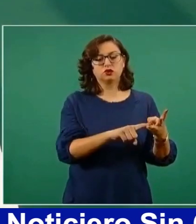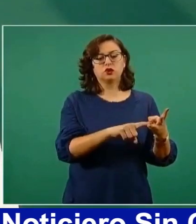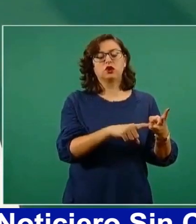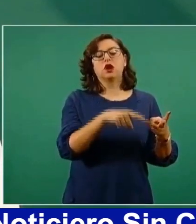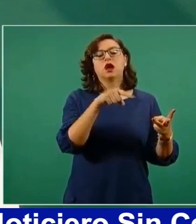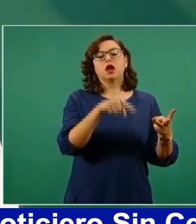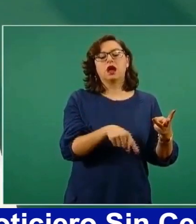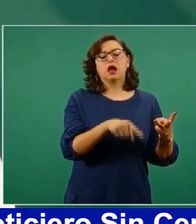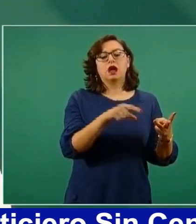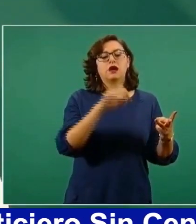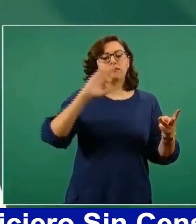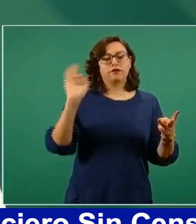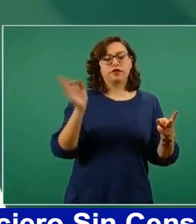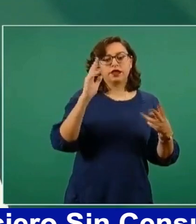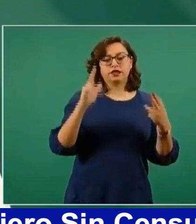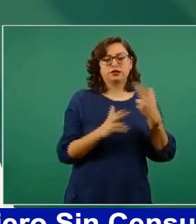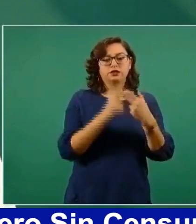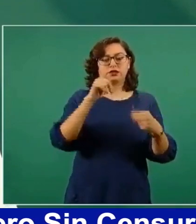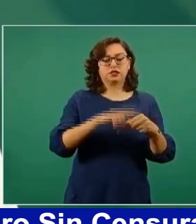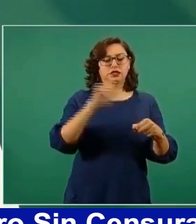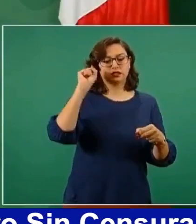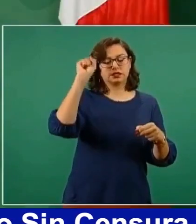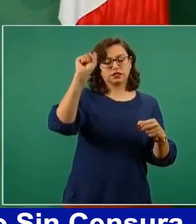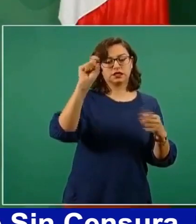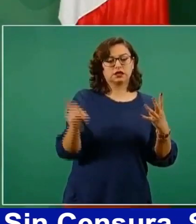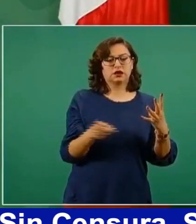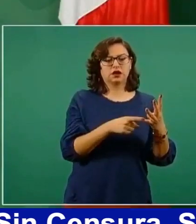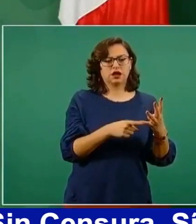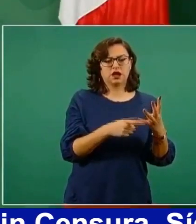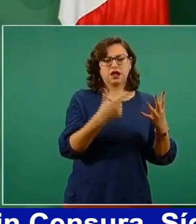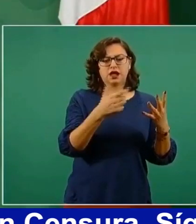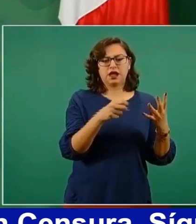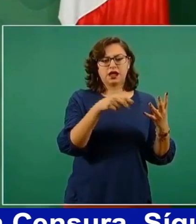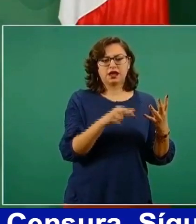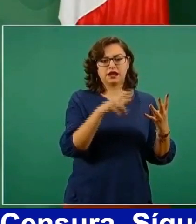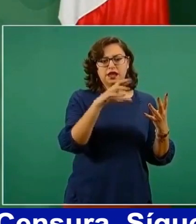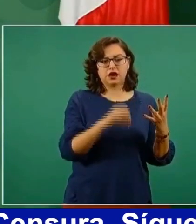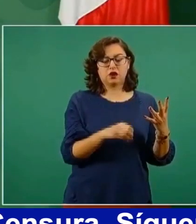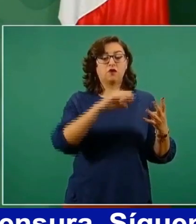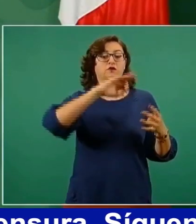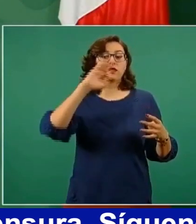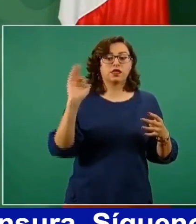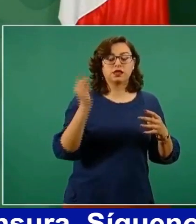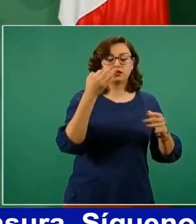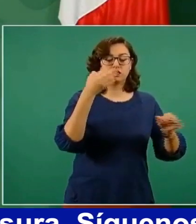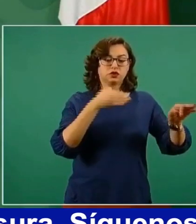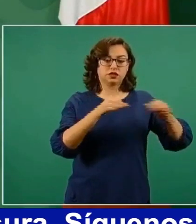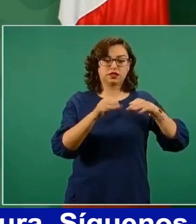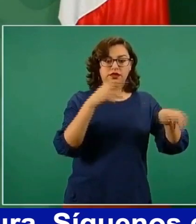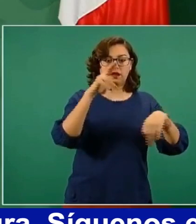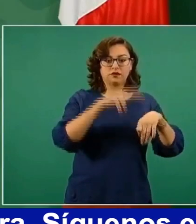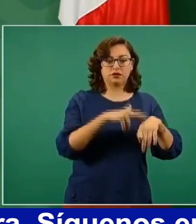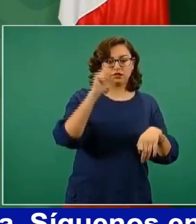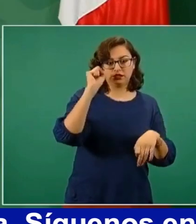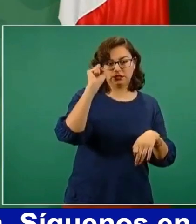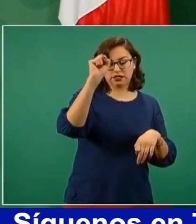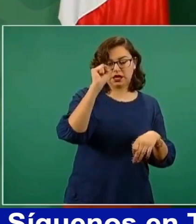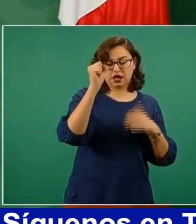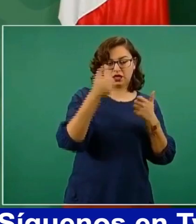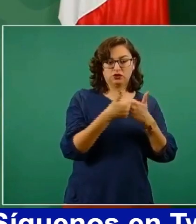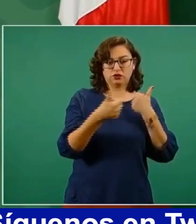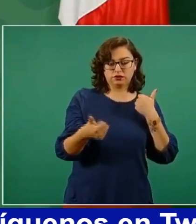obrero estuvo presente Carlos Aceves de la CTM, Abel Domínguez de la CTC,